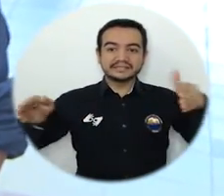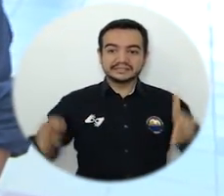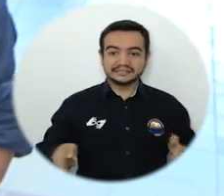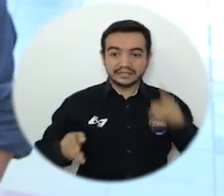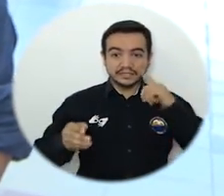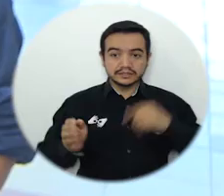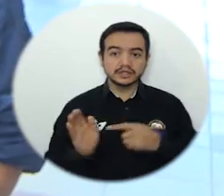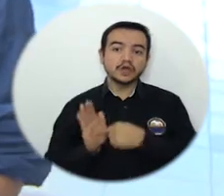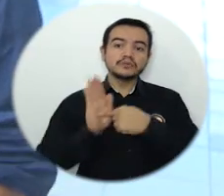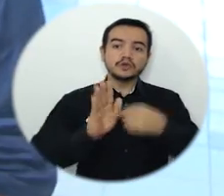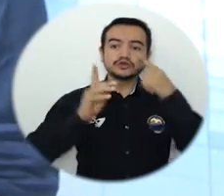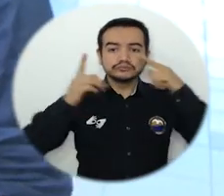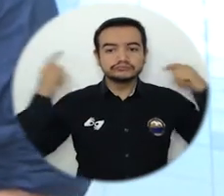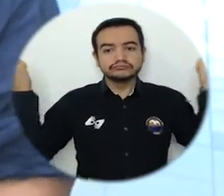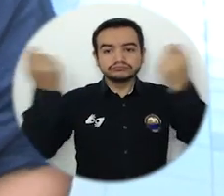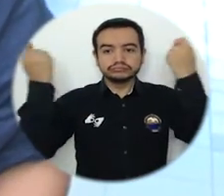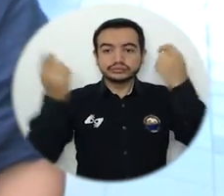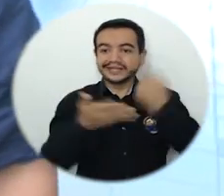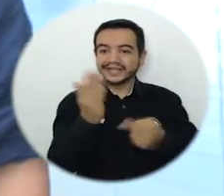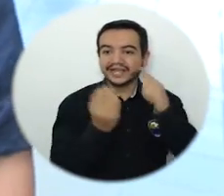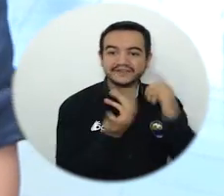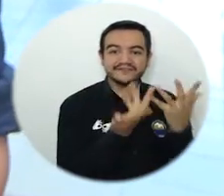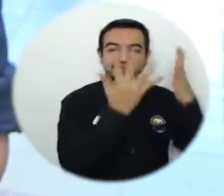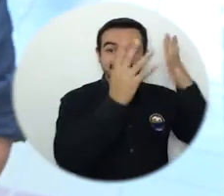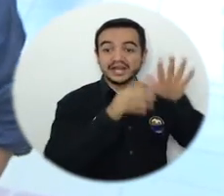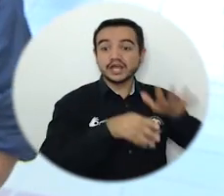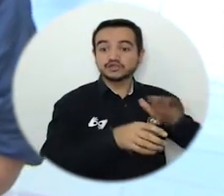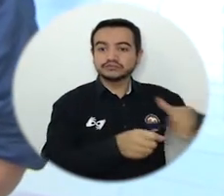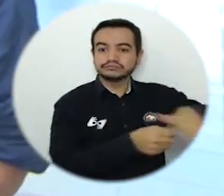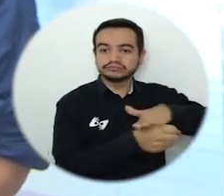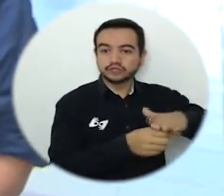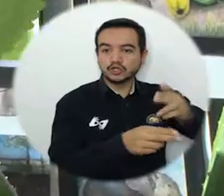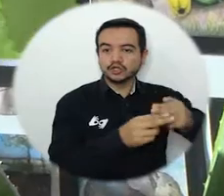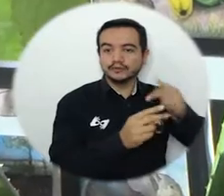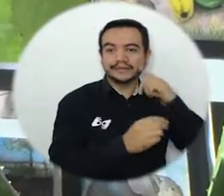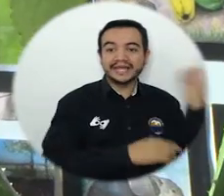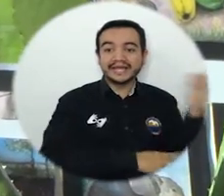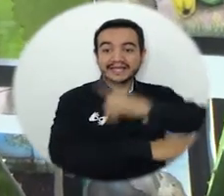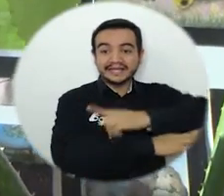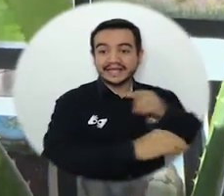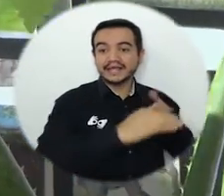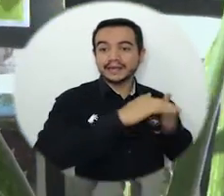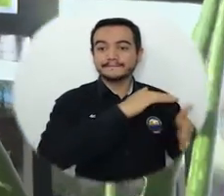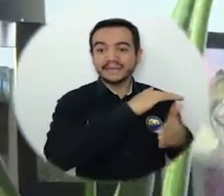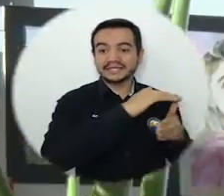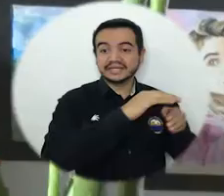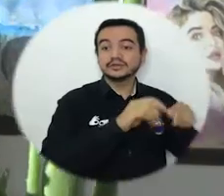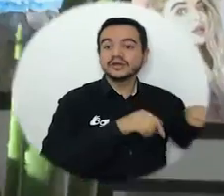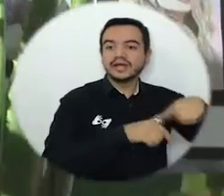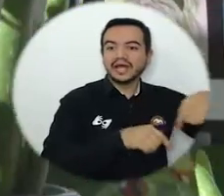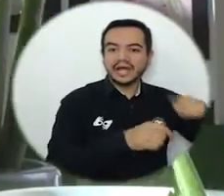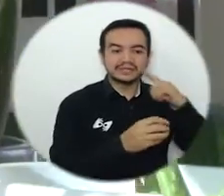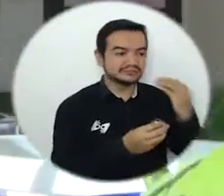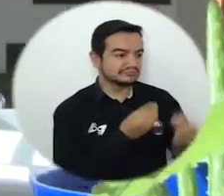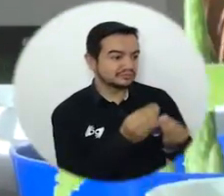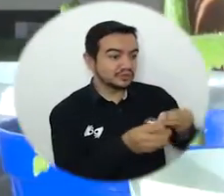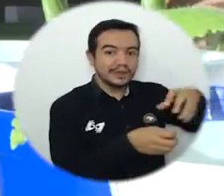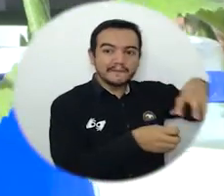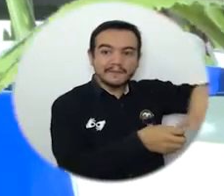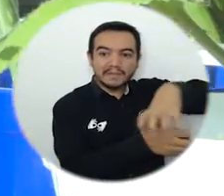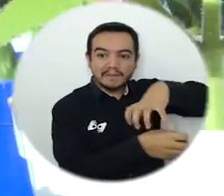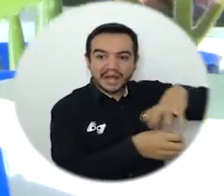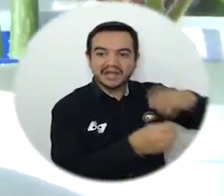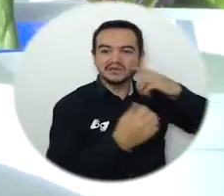el que estamos con todo el merchandising de Días de Pescadito, que es nuestra gran feria en la que articulamos emprendimientos